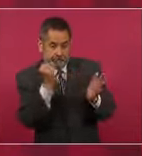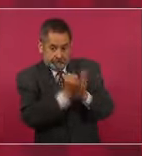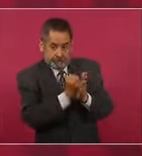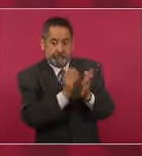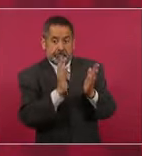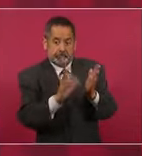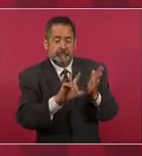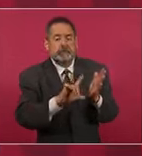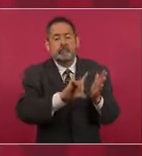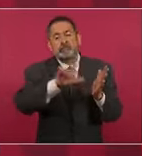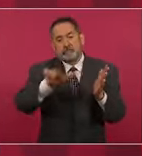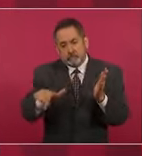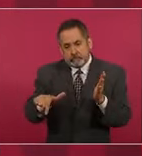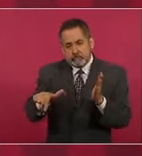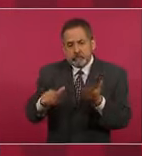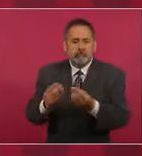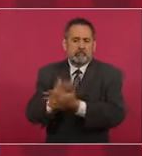aprobarse la ley